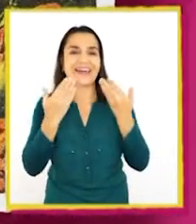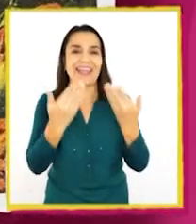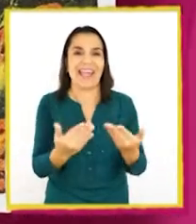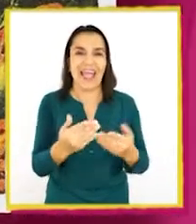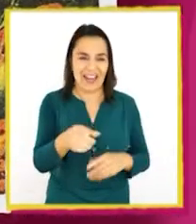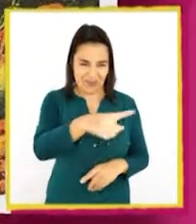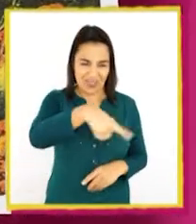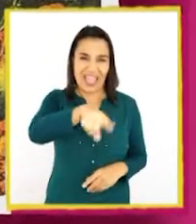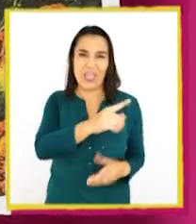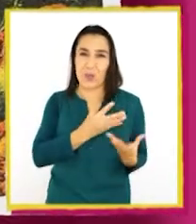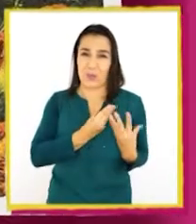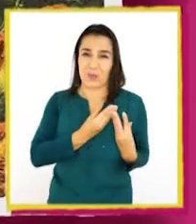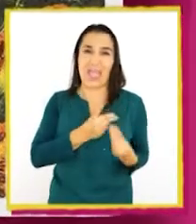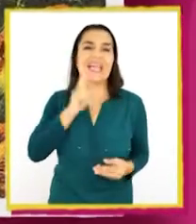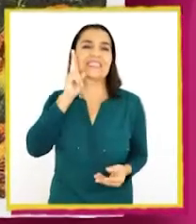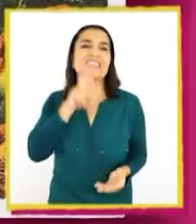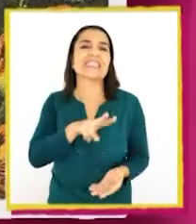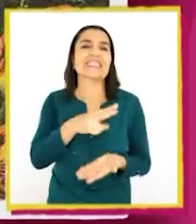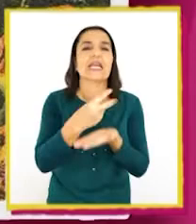son temerosos sin remedio.